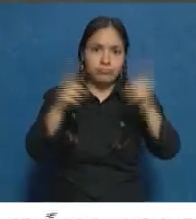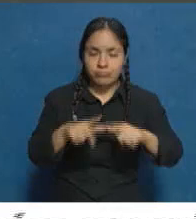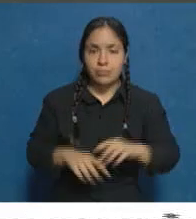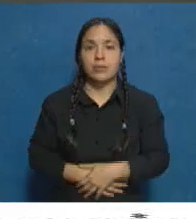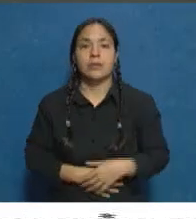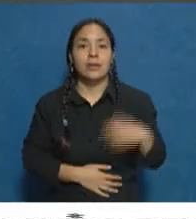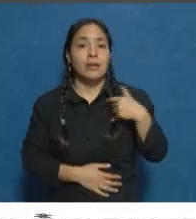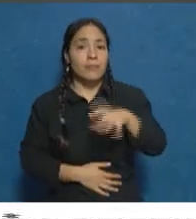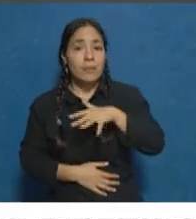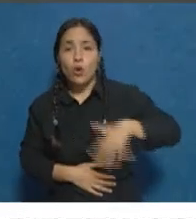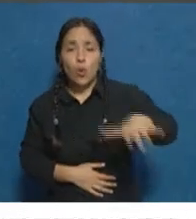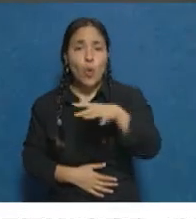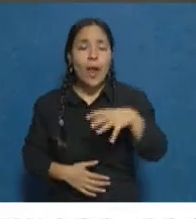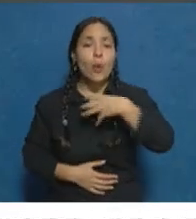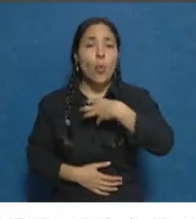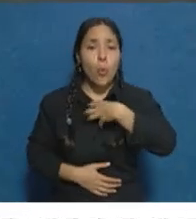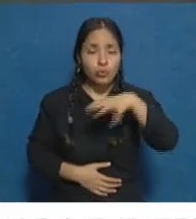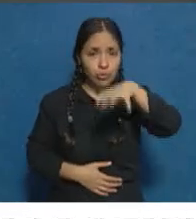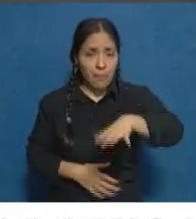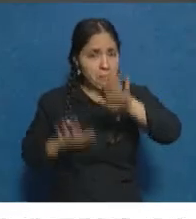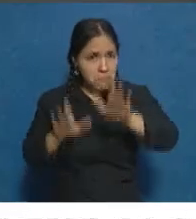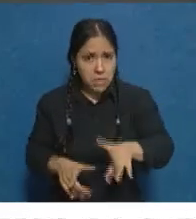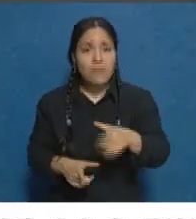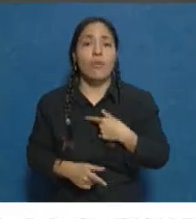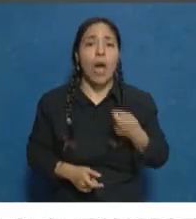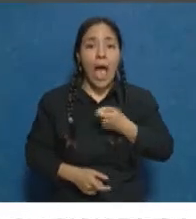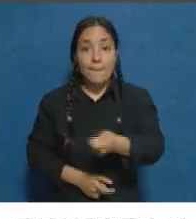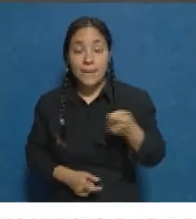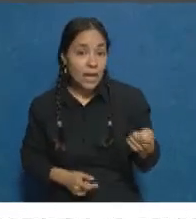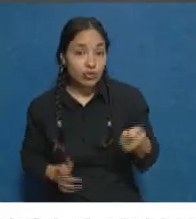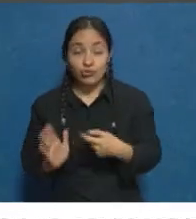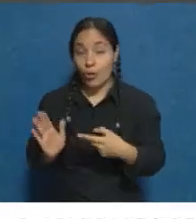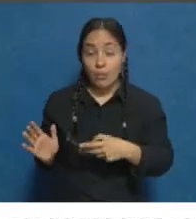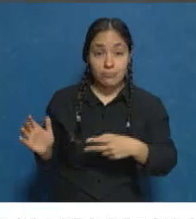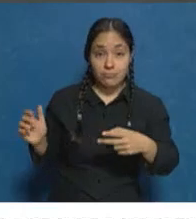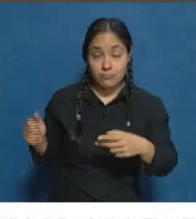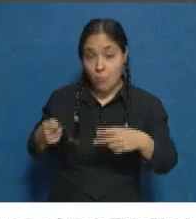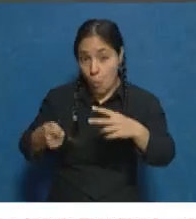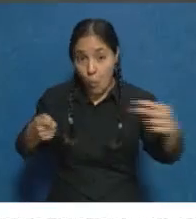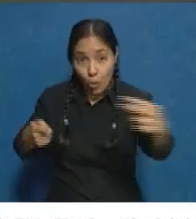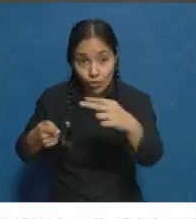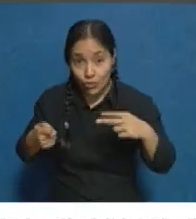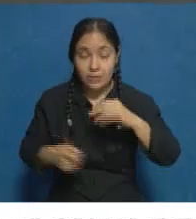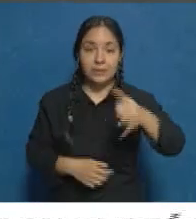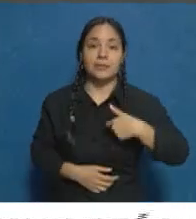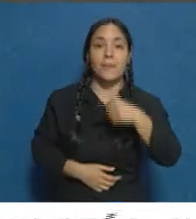delante de todos, ahí en el mismo grado, que él los amenazó con el cuchillo, se los mostró? Sí, supuestamente se los agarró una